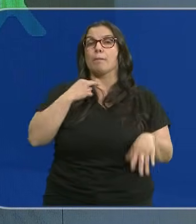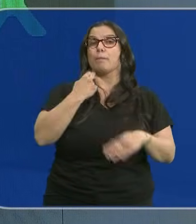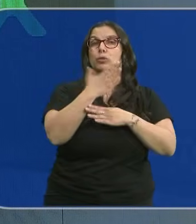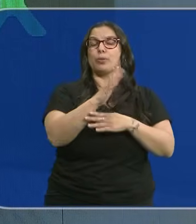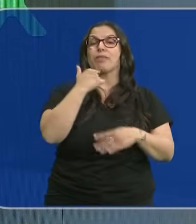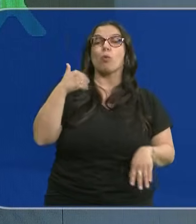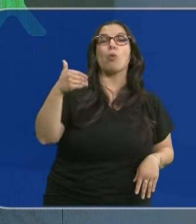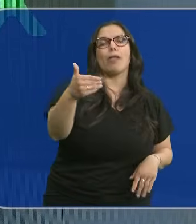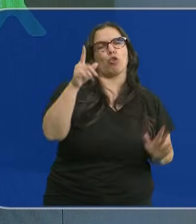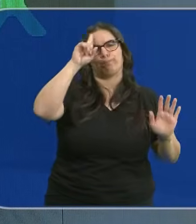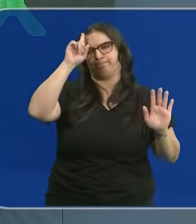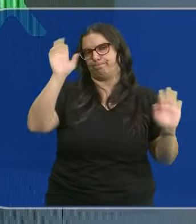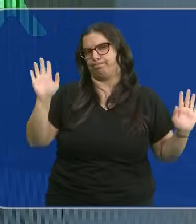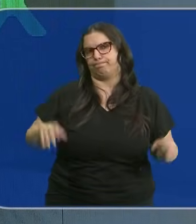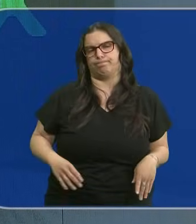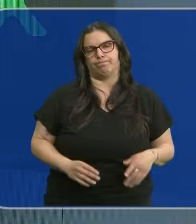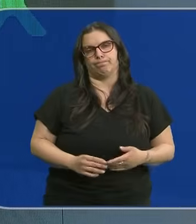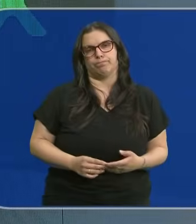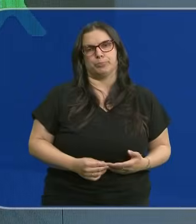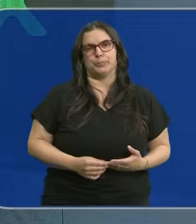Carriedo desconoce cuándo se va a producir la firma.